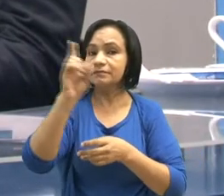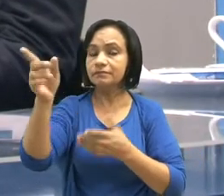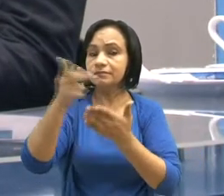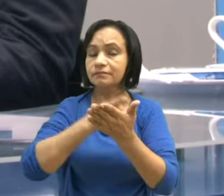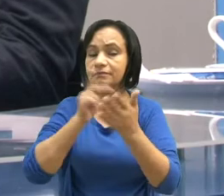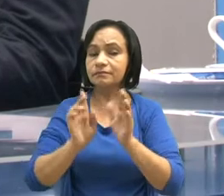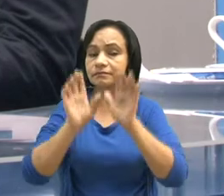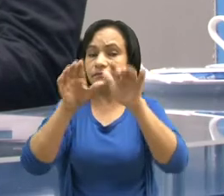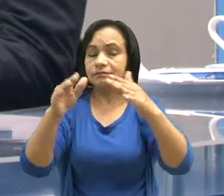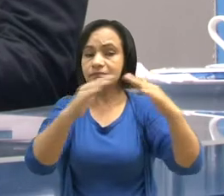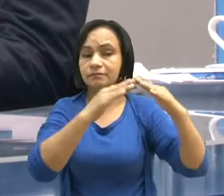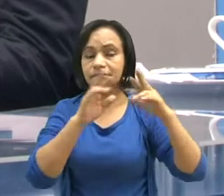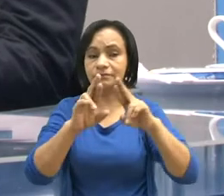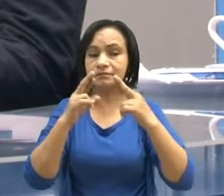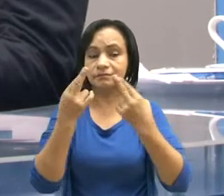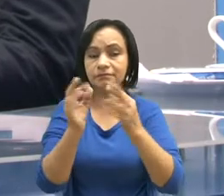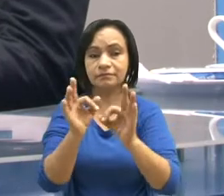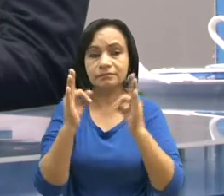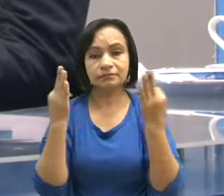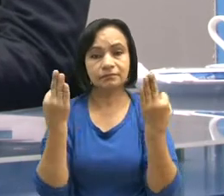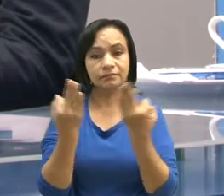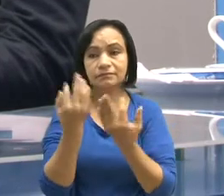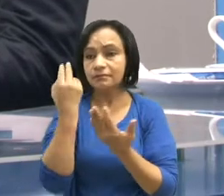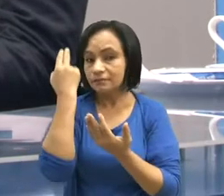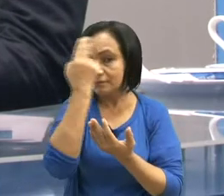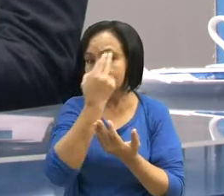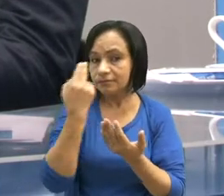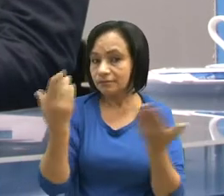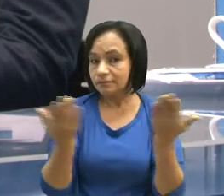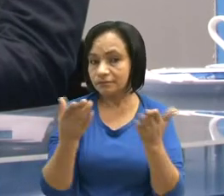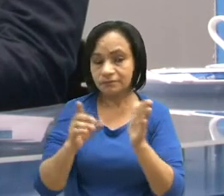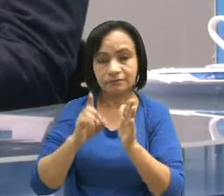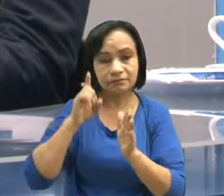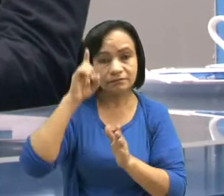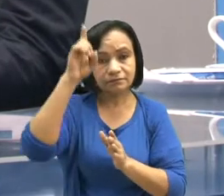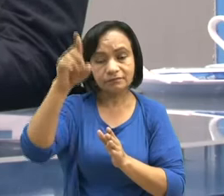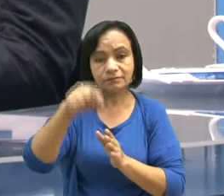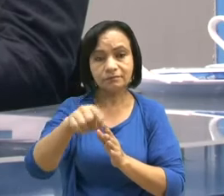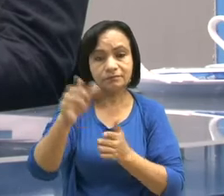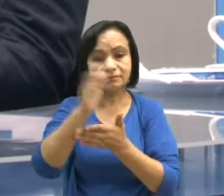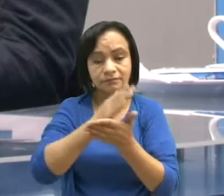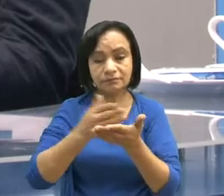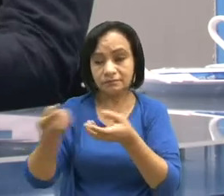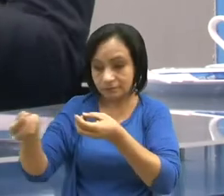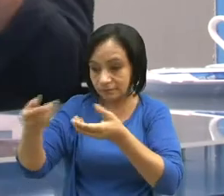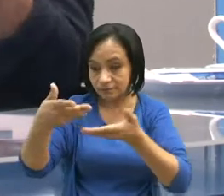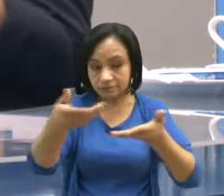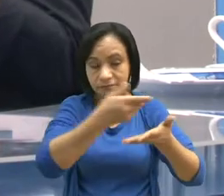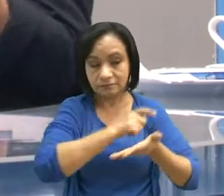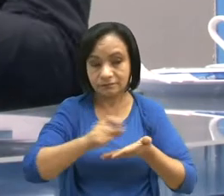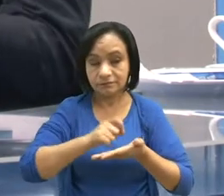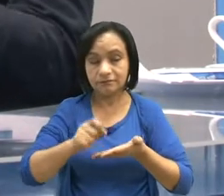proyecto de León, donde nos reunimos con la familia, preguntamos cómo va el avance, algunas sugerencias que ellos tengan, y de esa